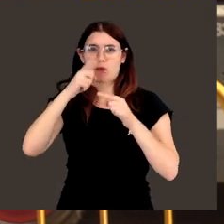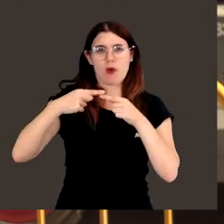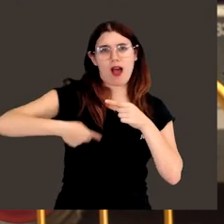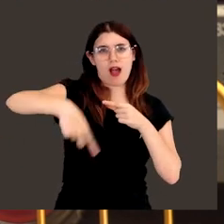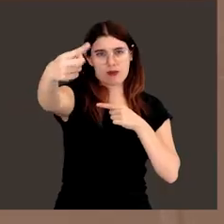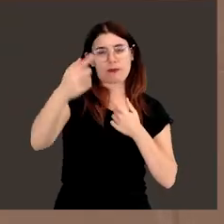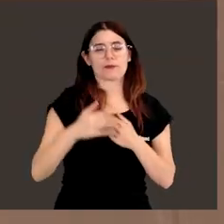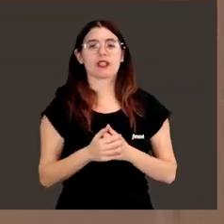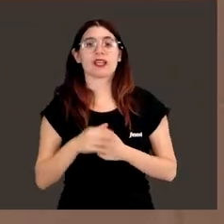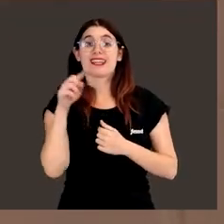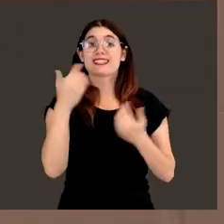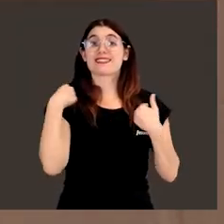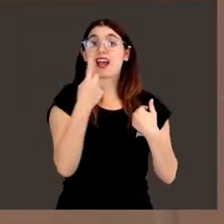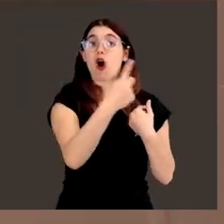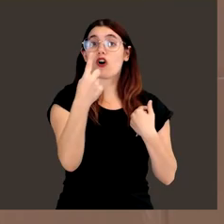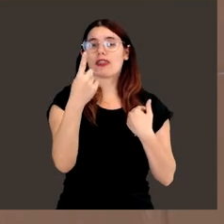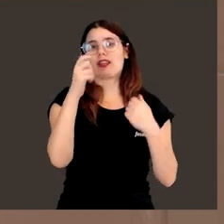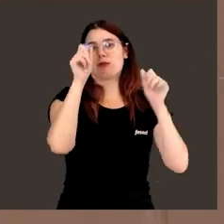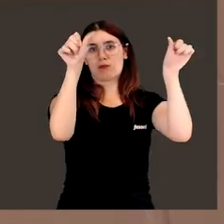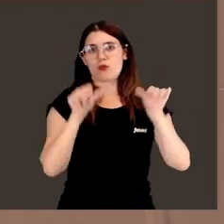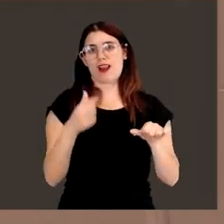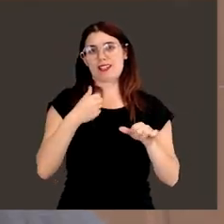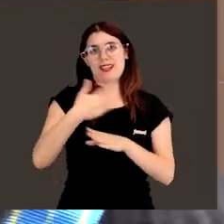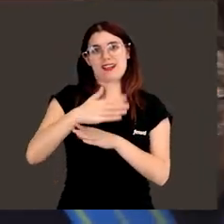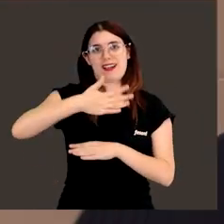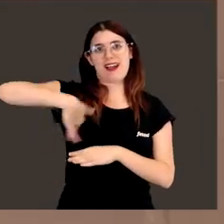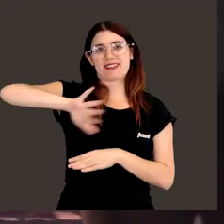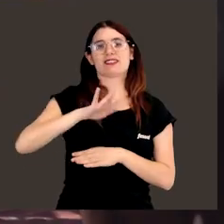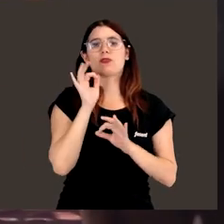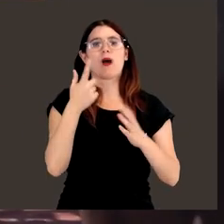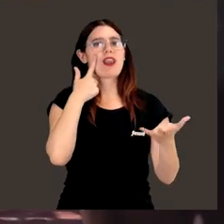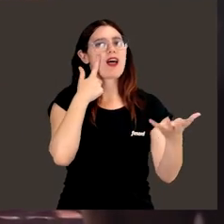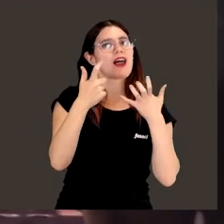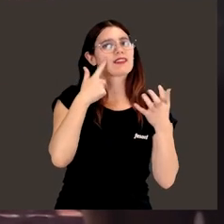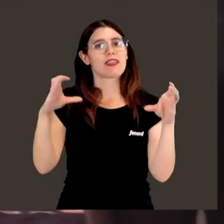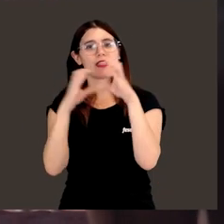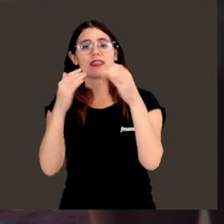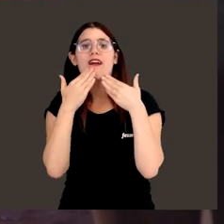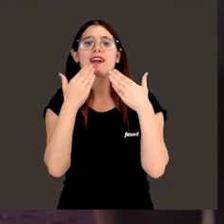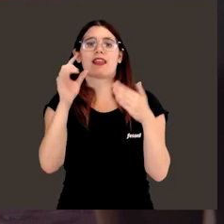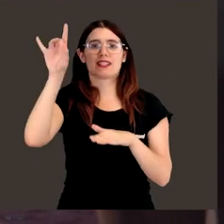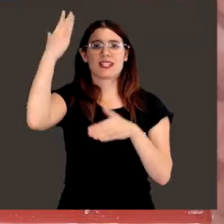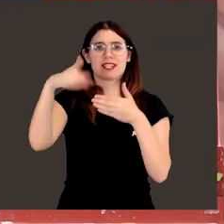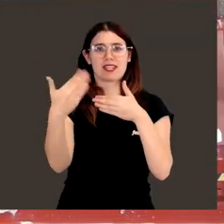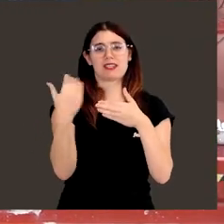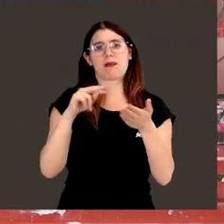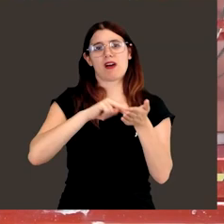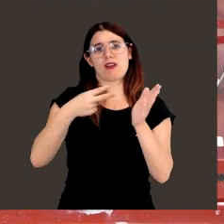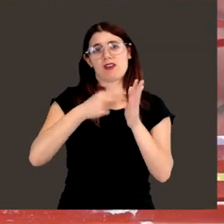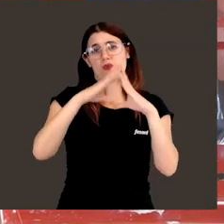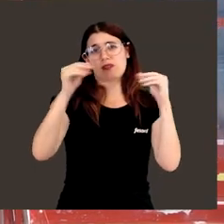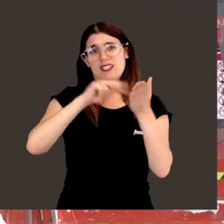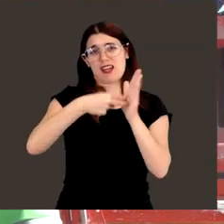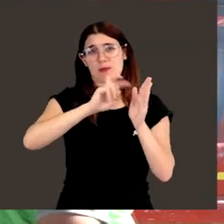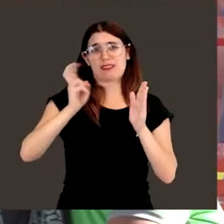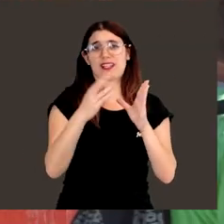que tuvo ella. Con este son ya 11 los murales que llenan nuestras calles de arte y ciencia gracias a esta iniciativa de la UPV y las naves que cuenta además